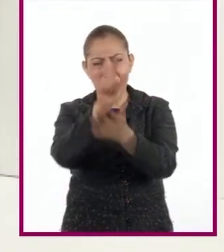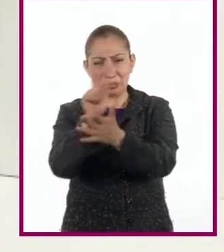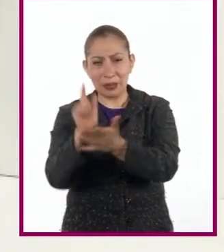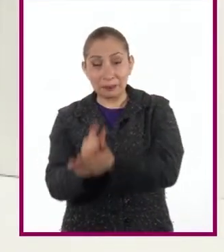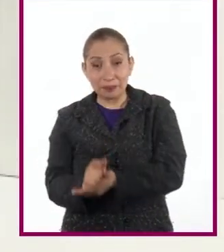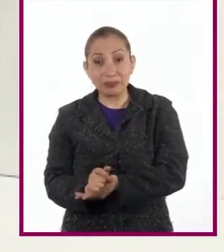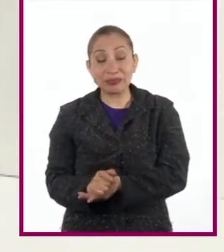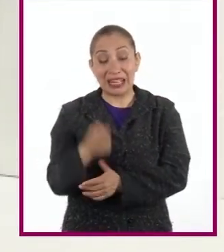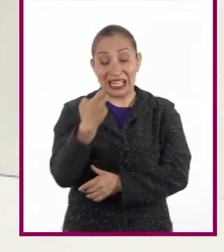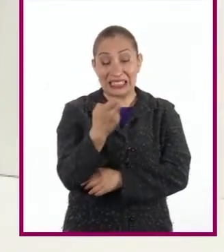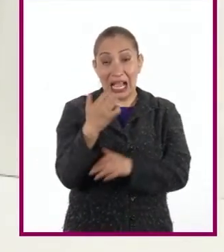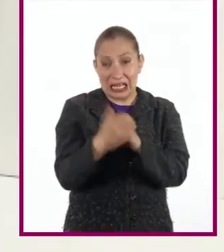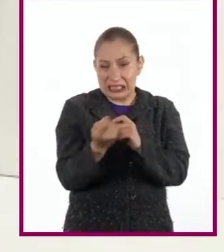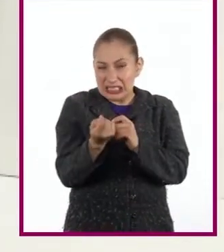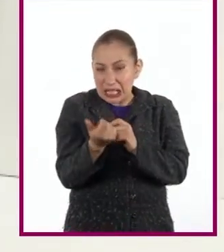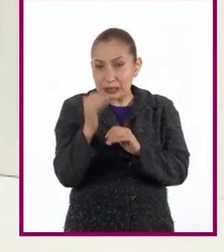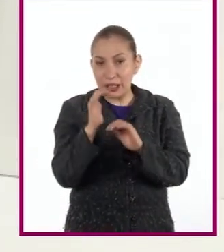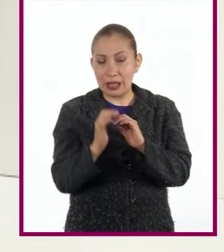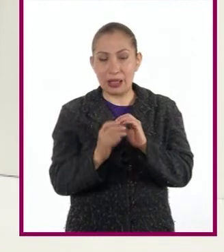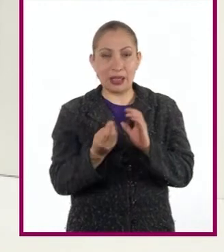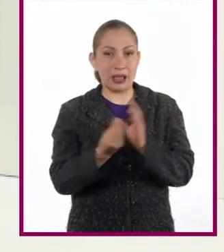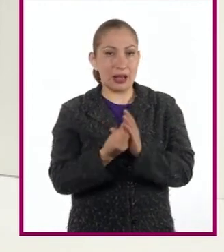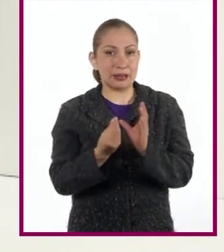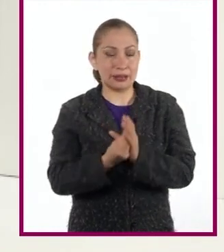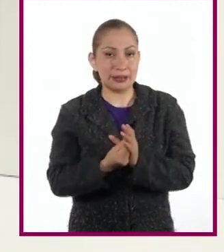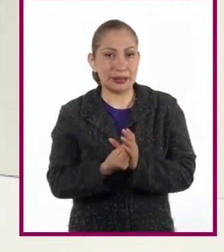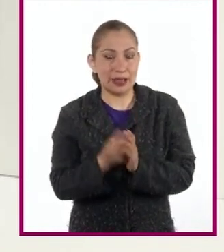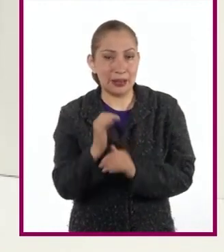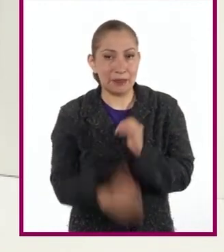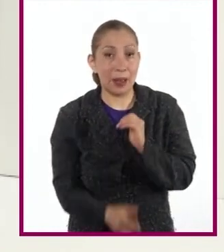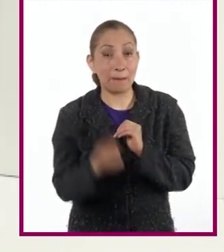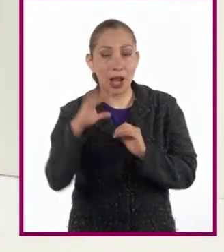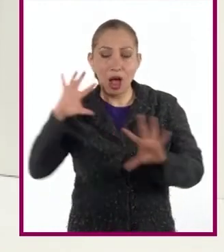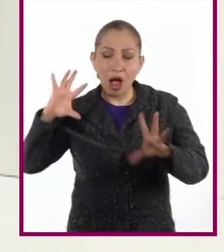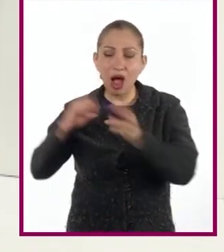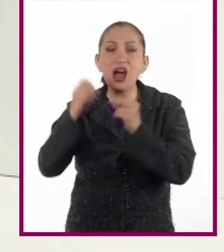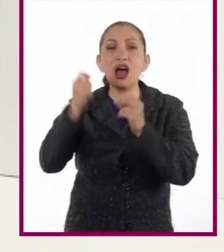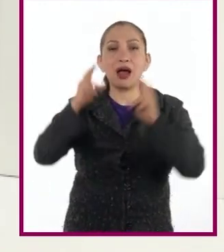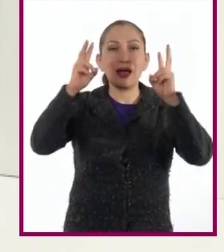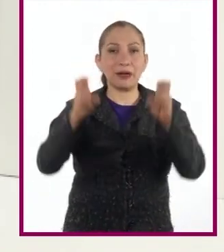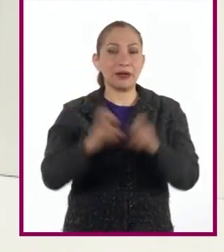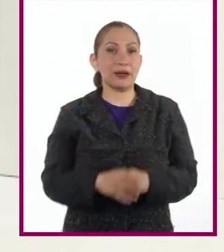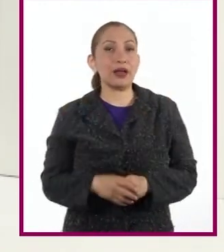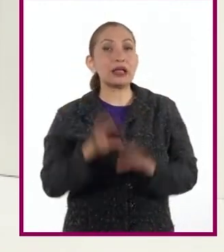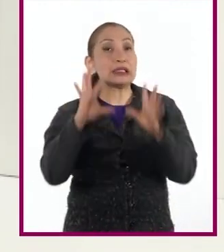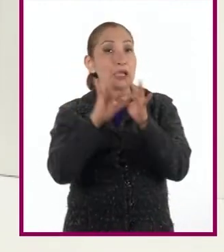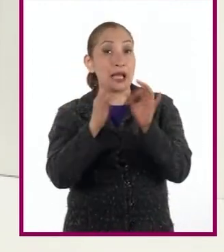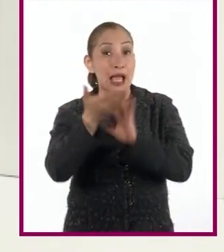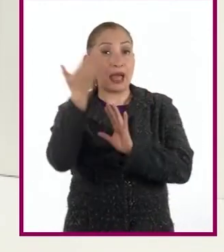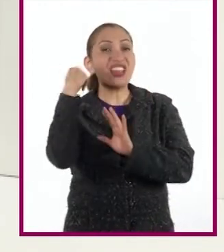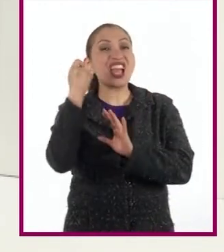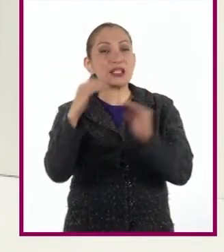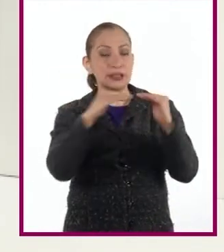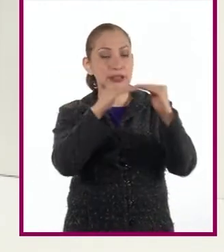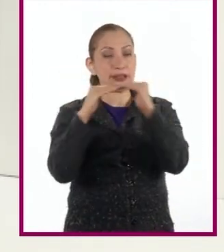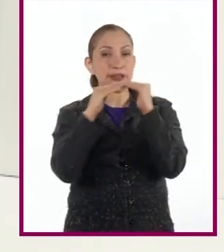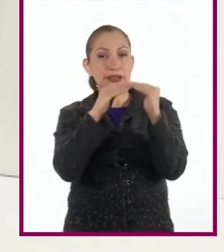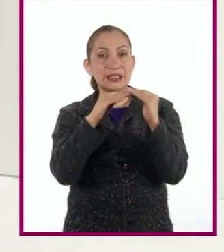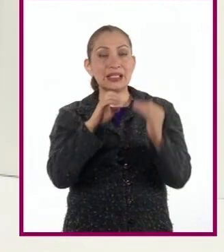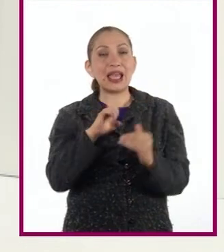La sesión está por terminar, pero antes hagamos una breve recapitulación acerca del tema. Se explicó qué es la equidad de